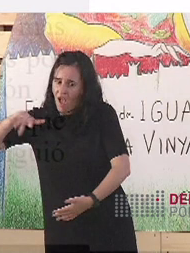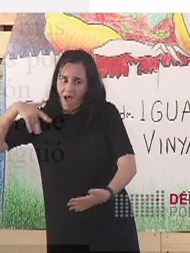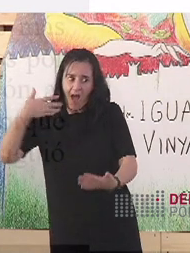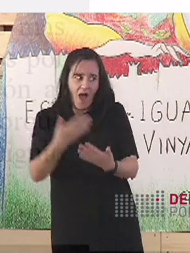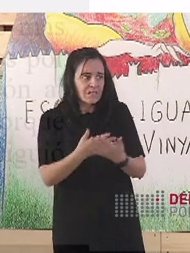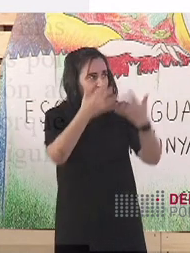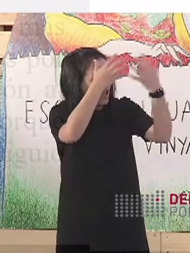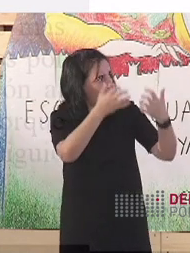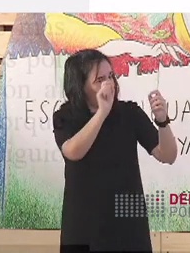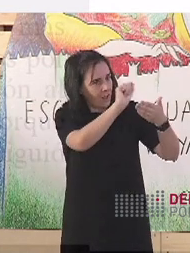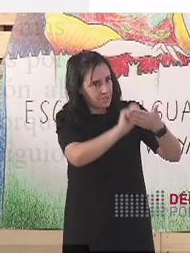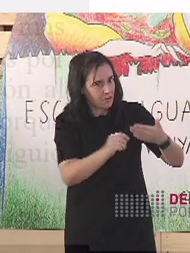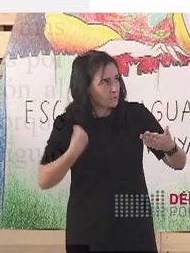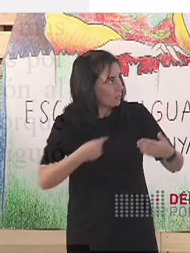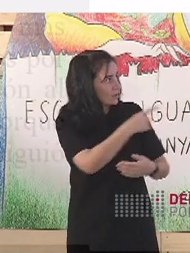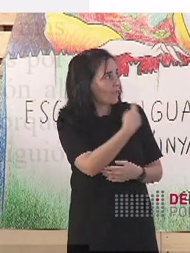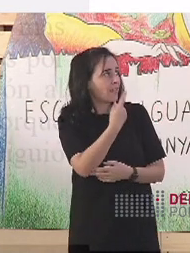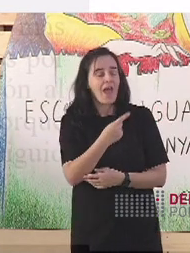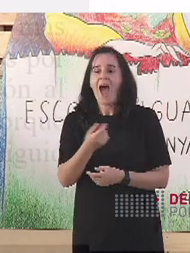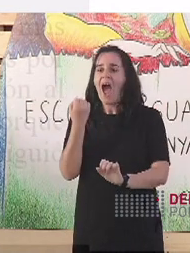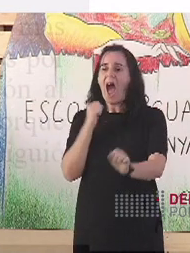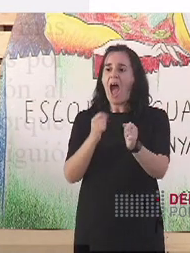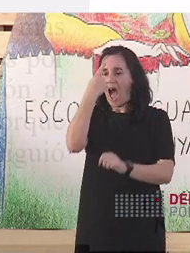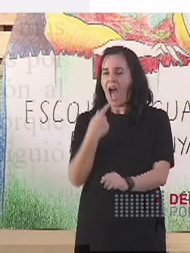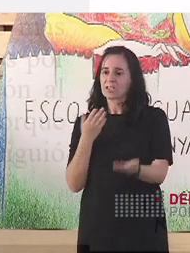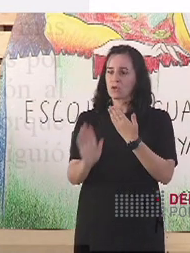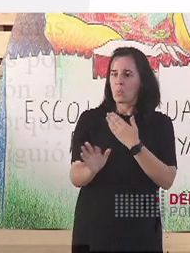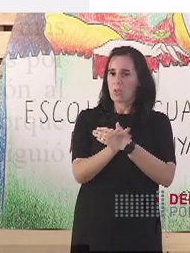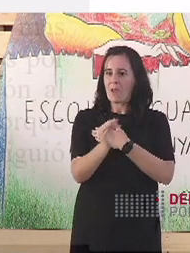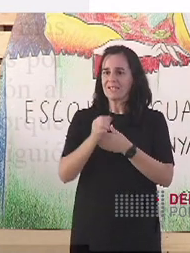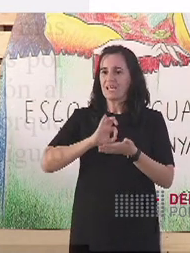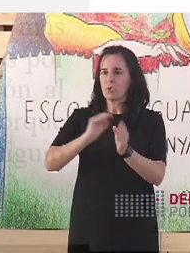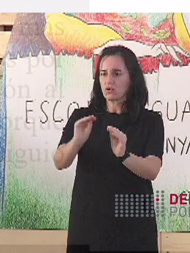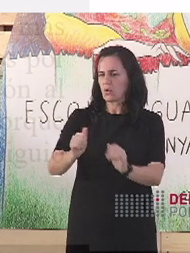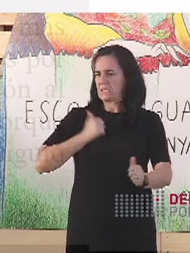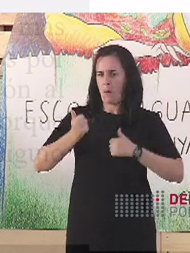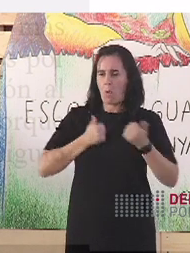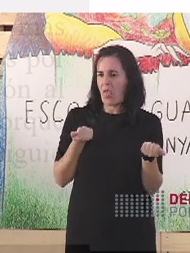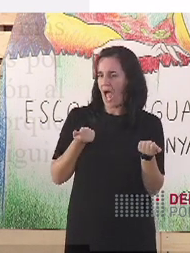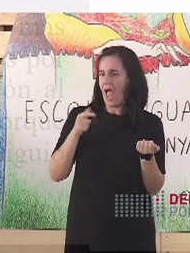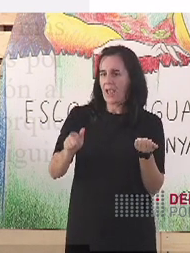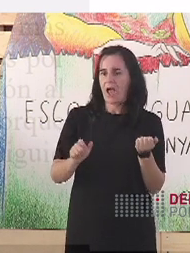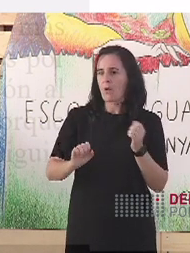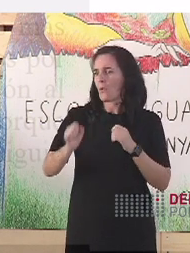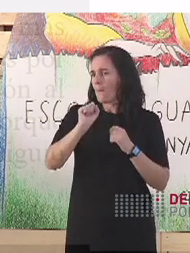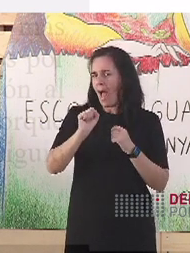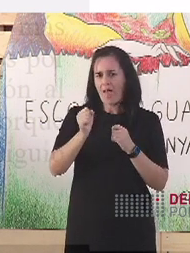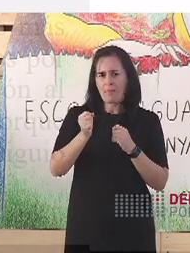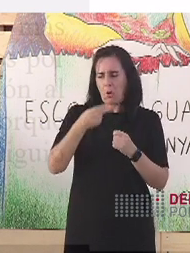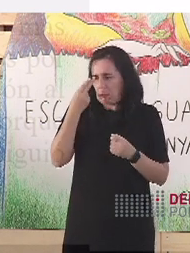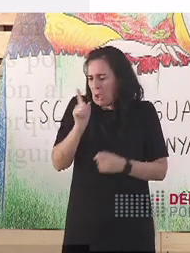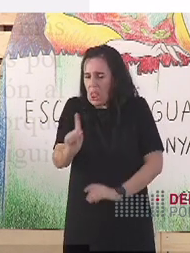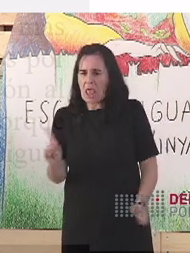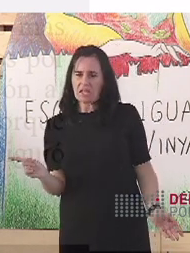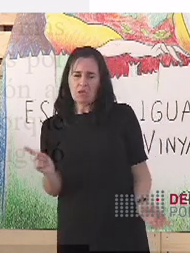fueron simplemente una chapuza. Me hizo una mamada sin ningún interés. A cada rato se apartaba para coger aire y